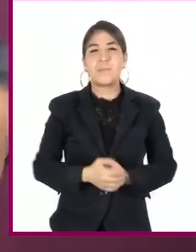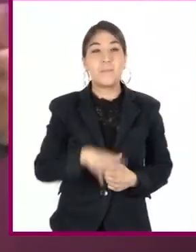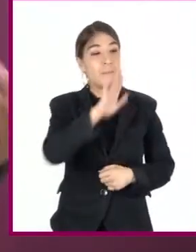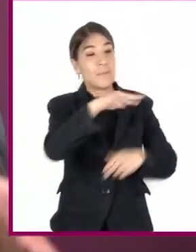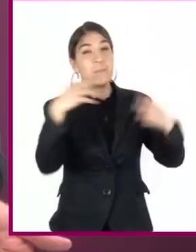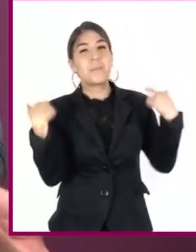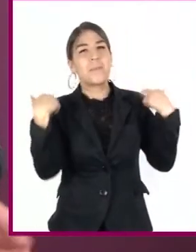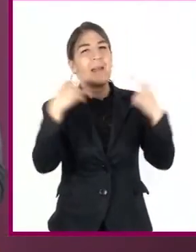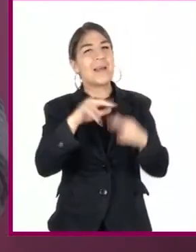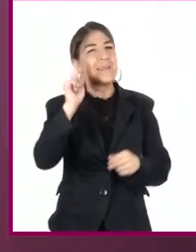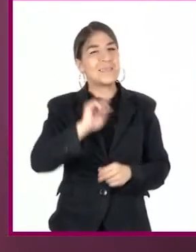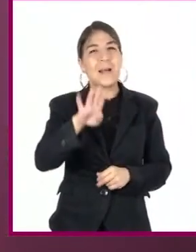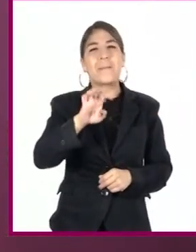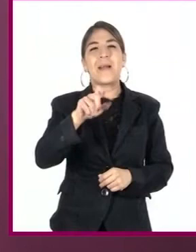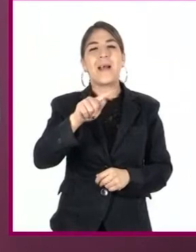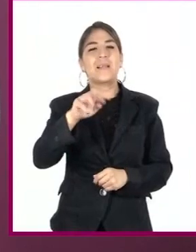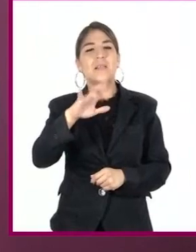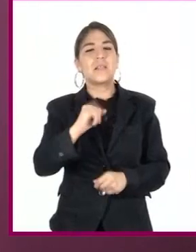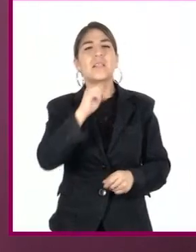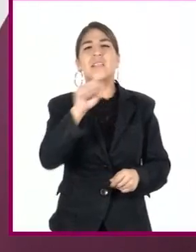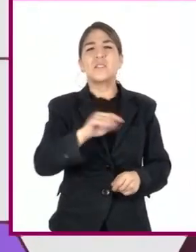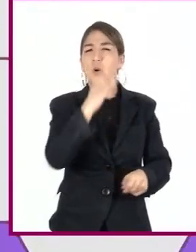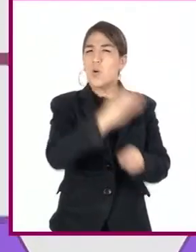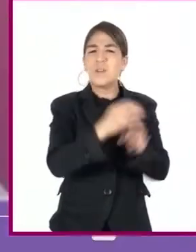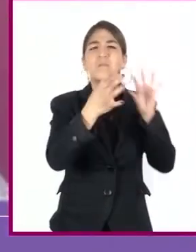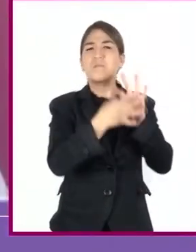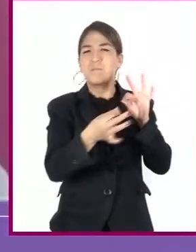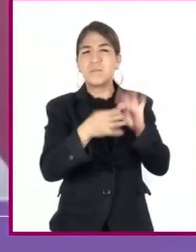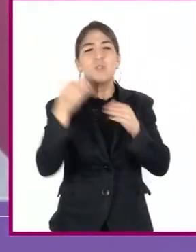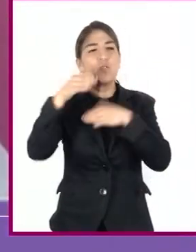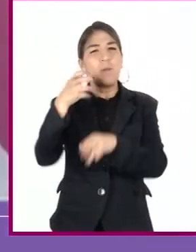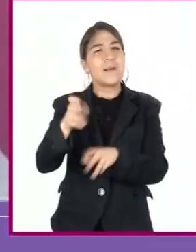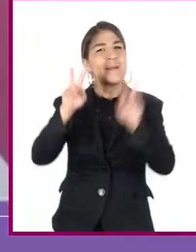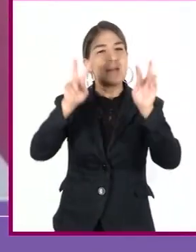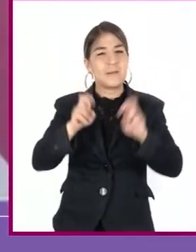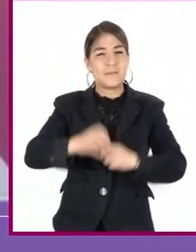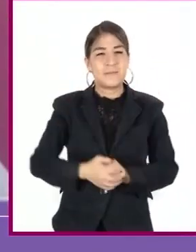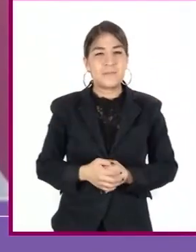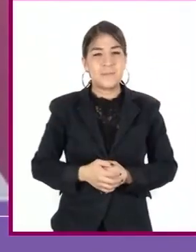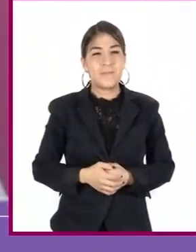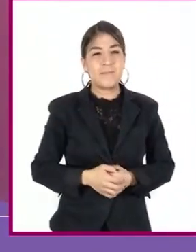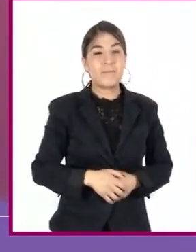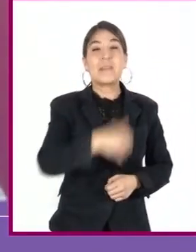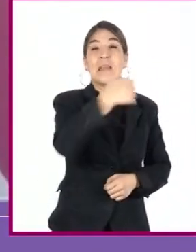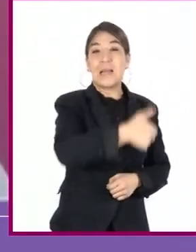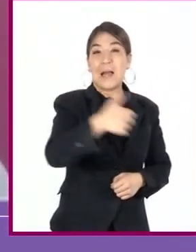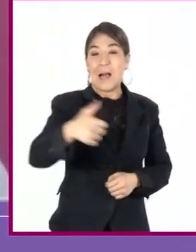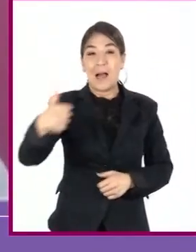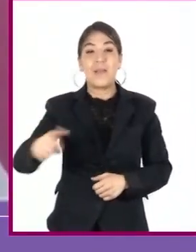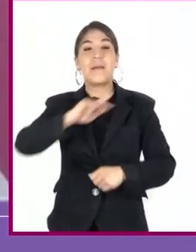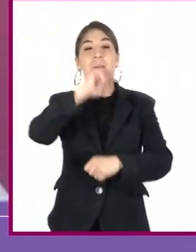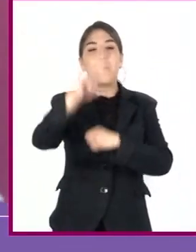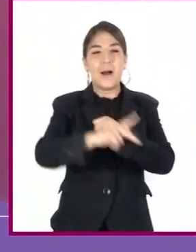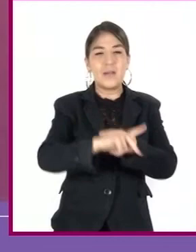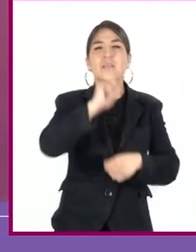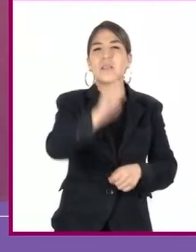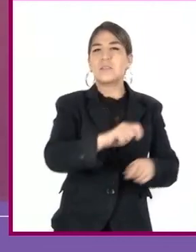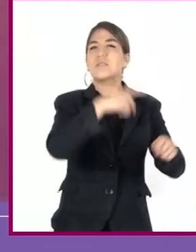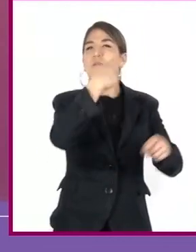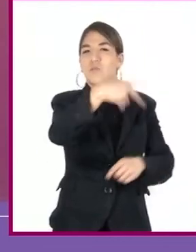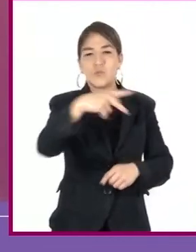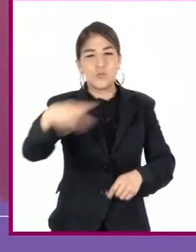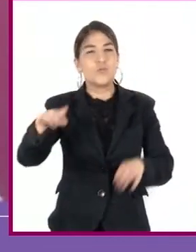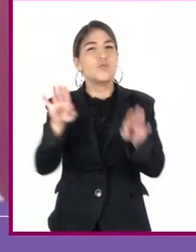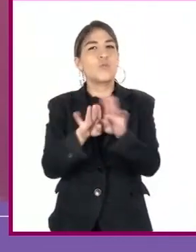Beatriz, ¿qué nos puede comentar al respecto? Cada país es soberano, determina su forma de